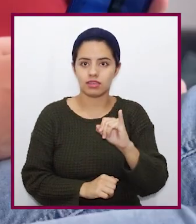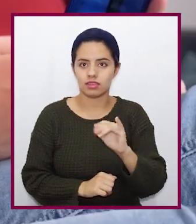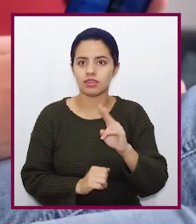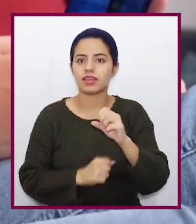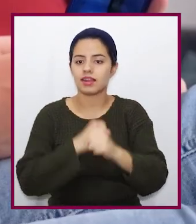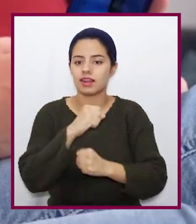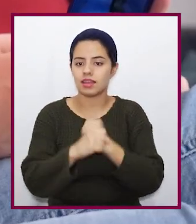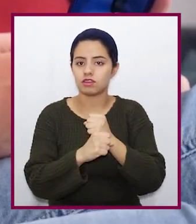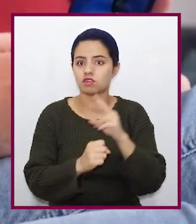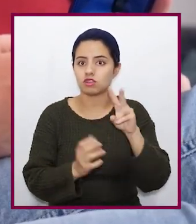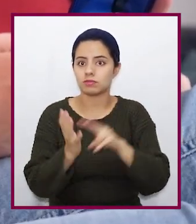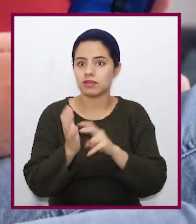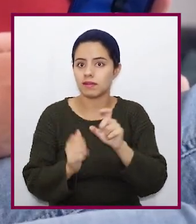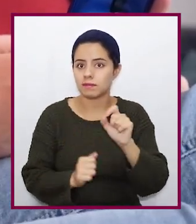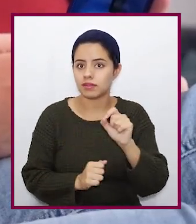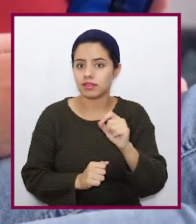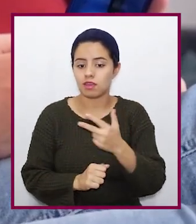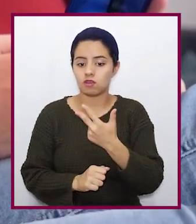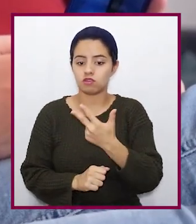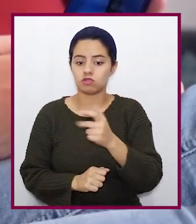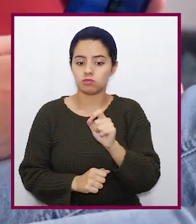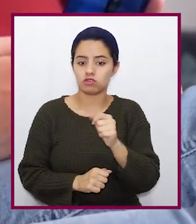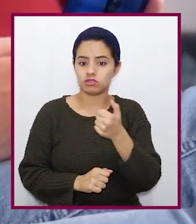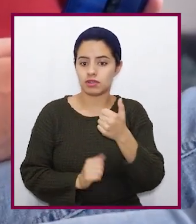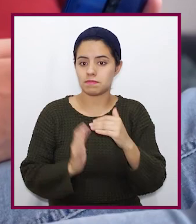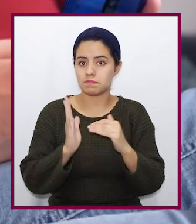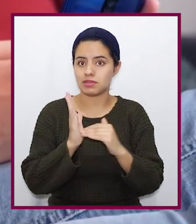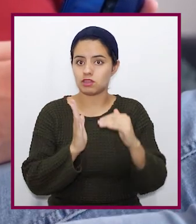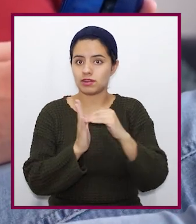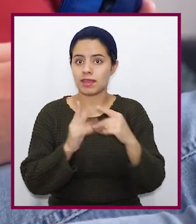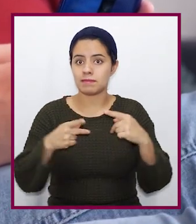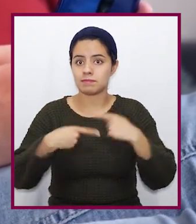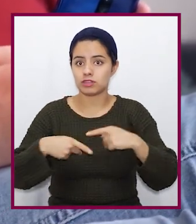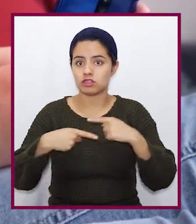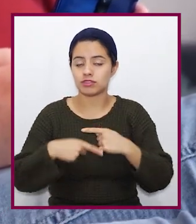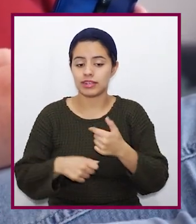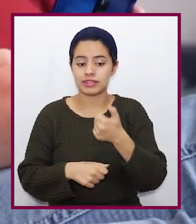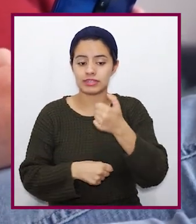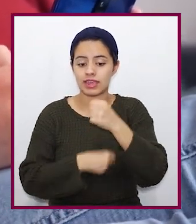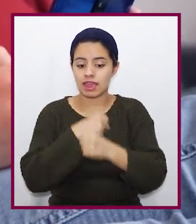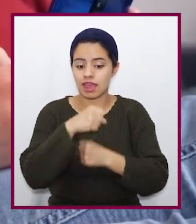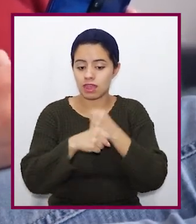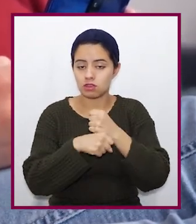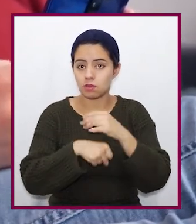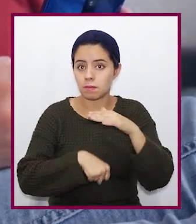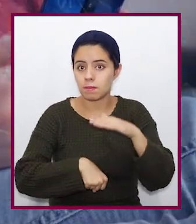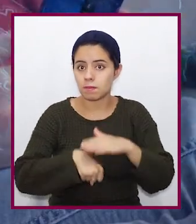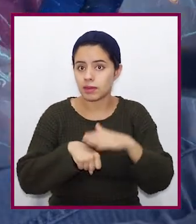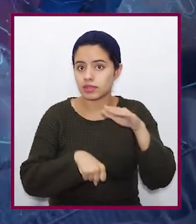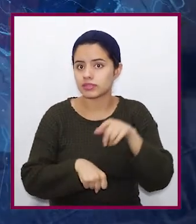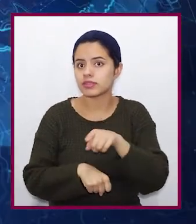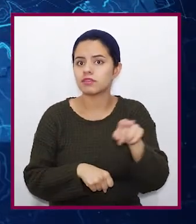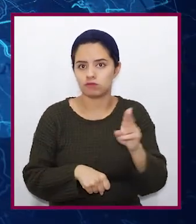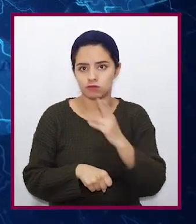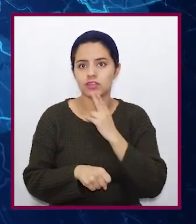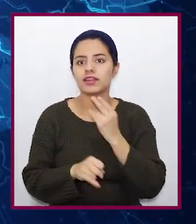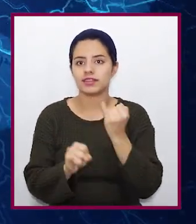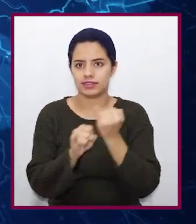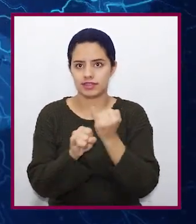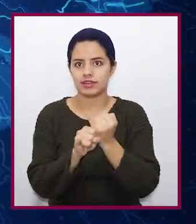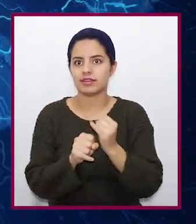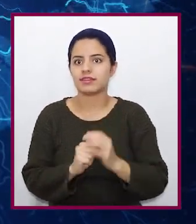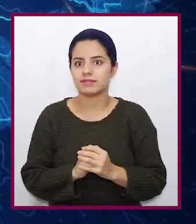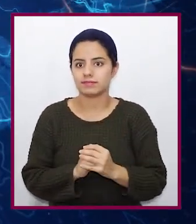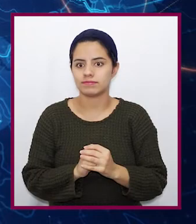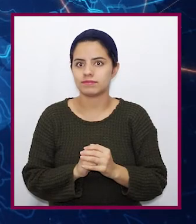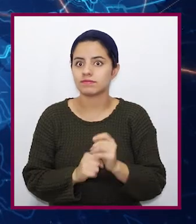2020, 8.6 millones de las personas de 6 años o más del país usaron Internet? Es